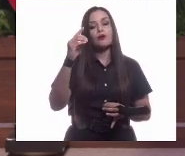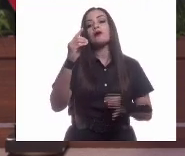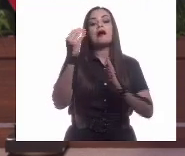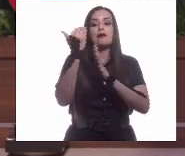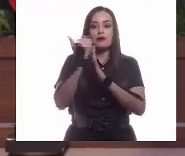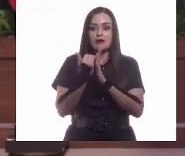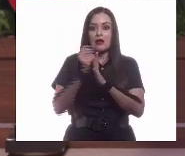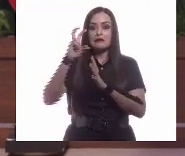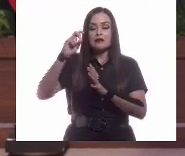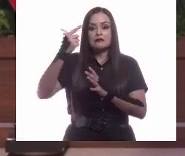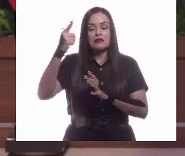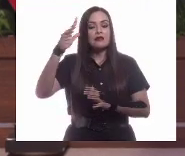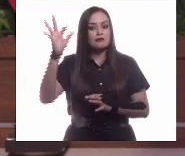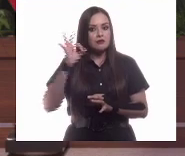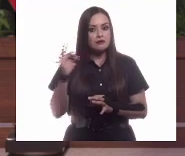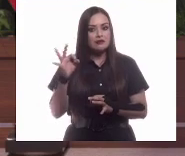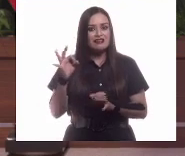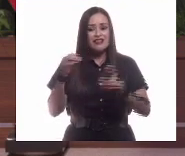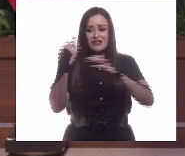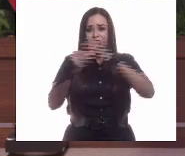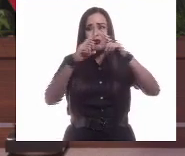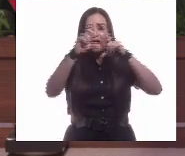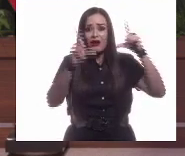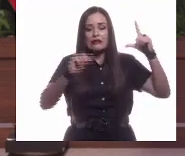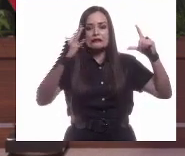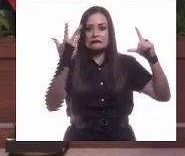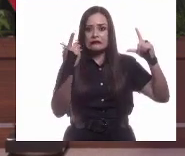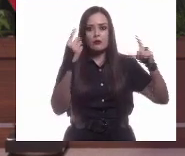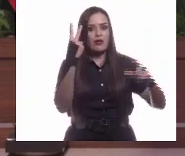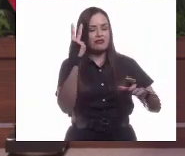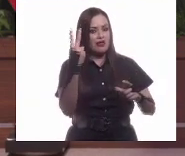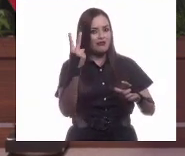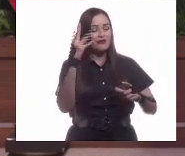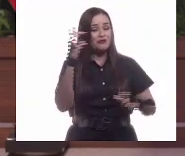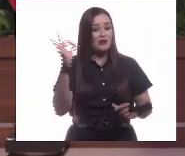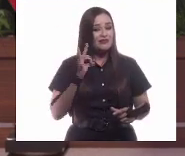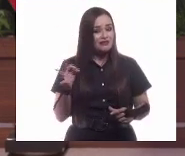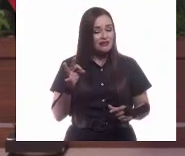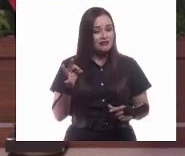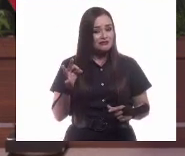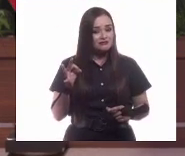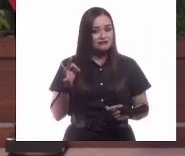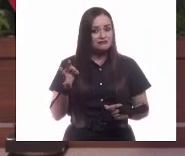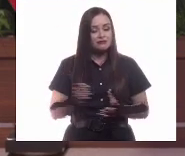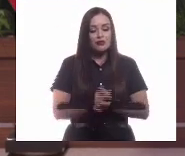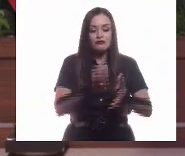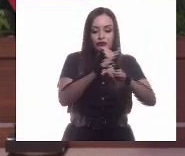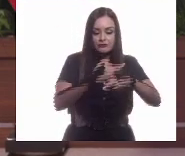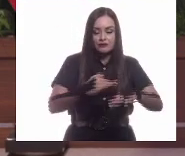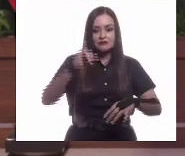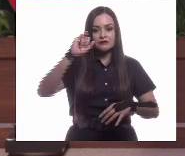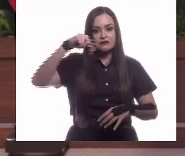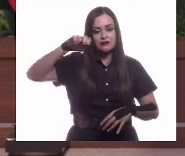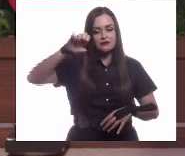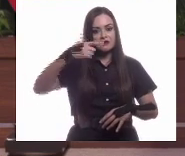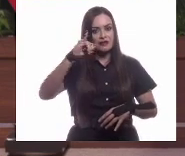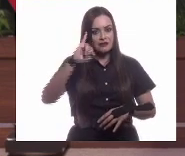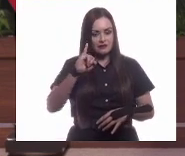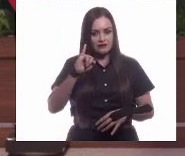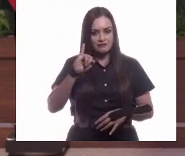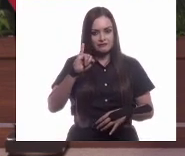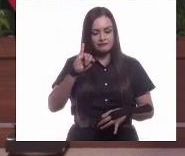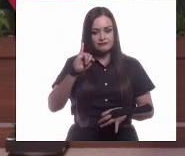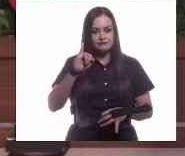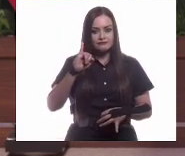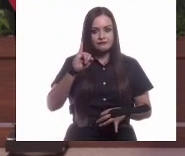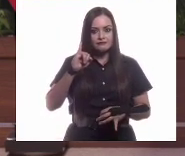promedio nacional es de 52. Por si fuera poco, de acuerdo con datos del INEGI que miden el ingreso en las